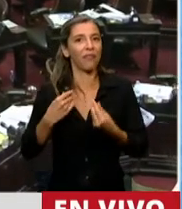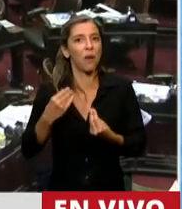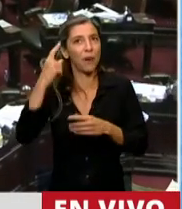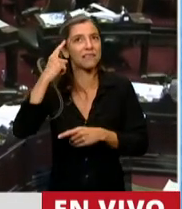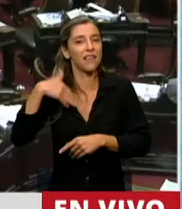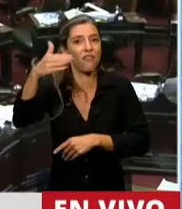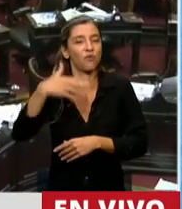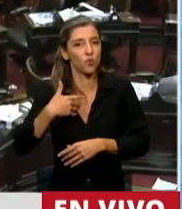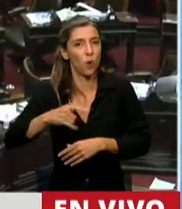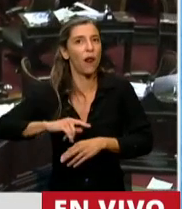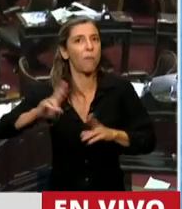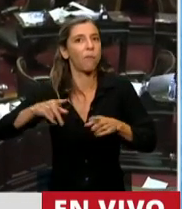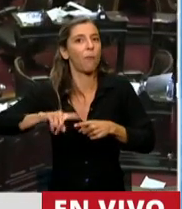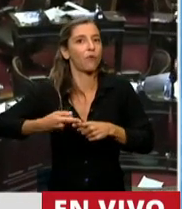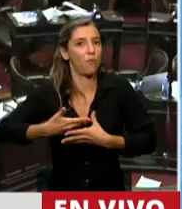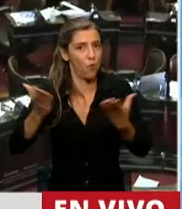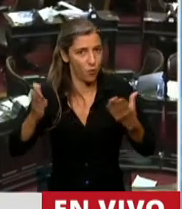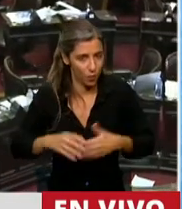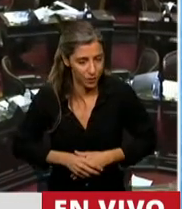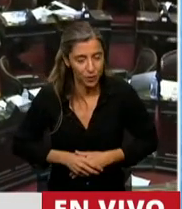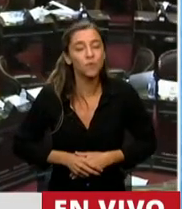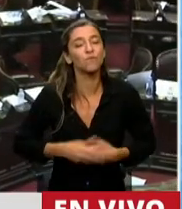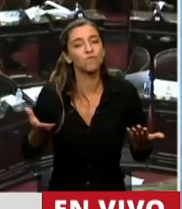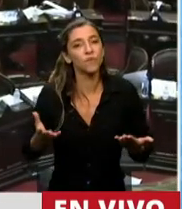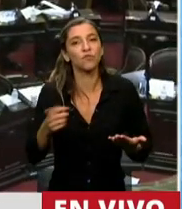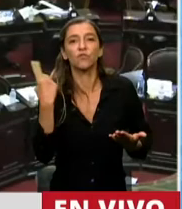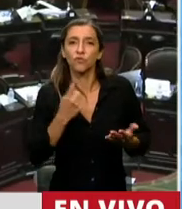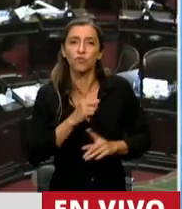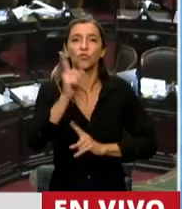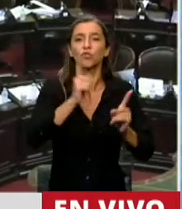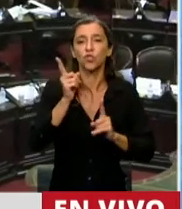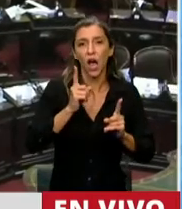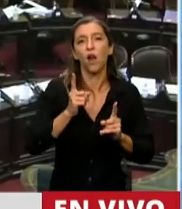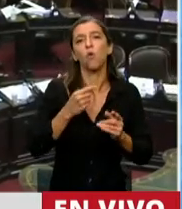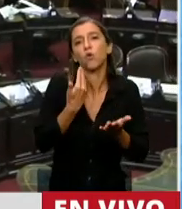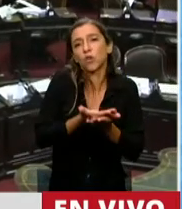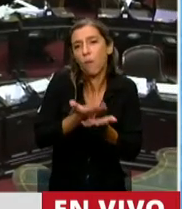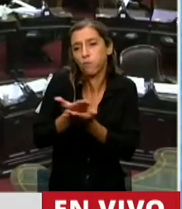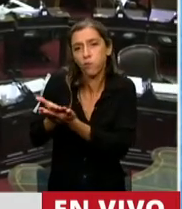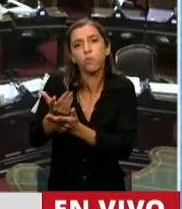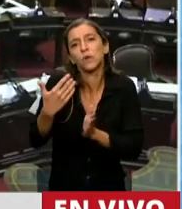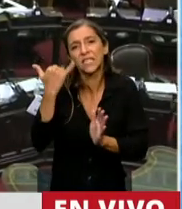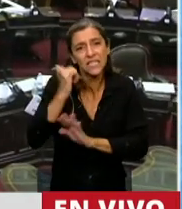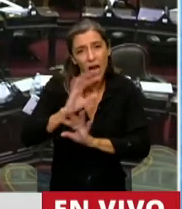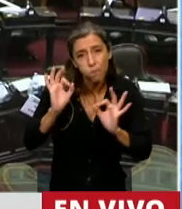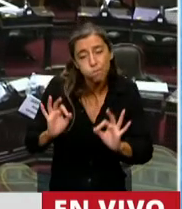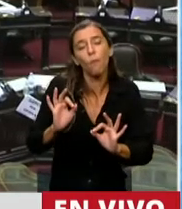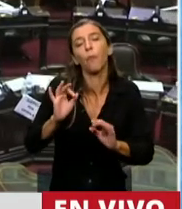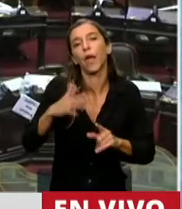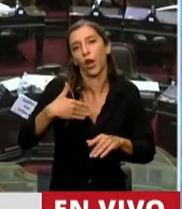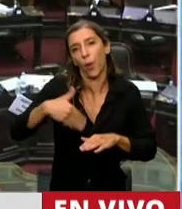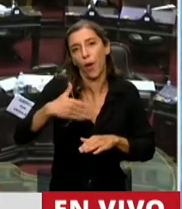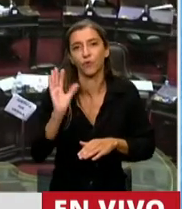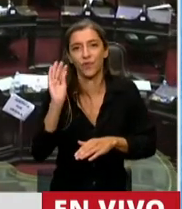propuesta también de ellos, y algunos aportes que hemos hecho, vamos en particular entonces a sugerir a este cuerpo si